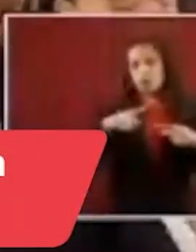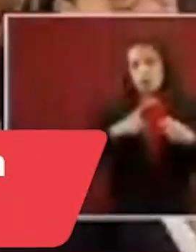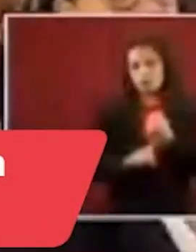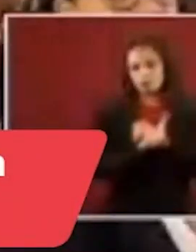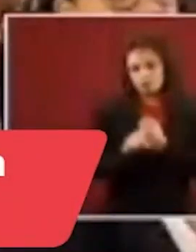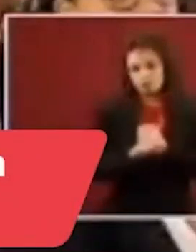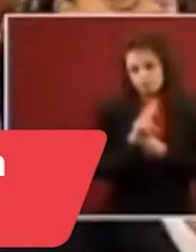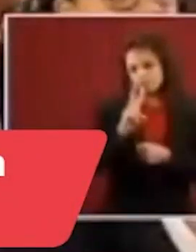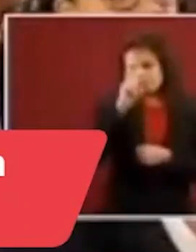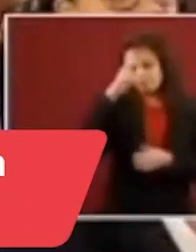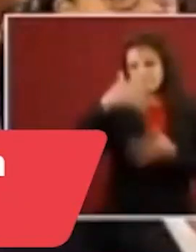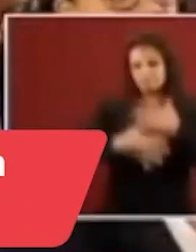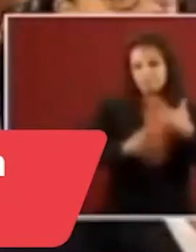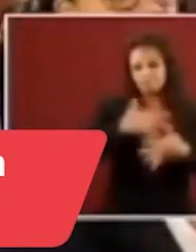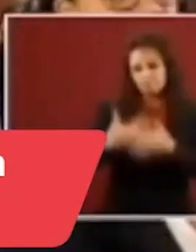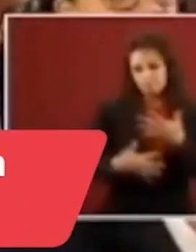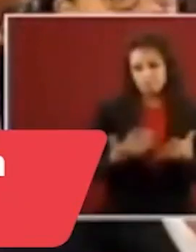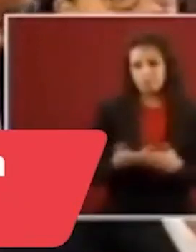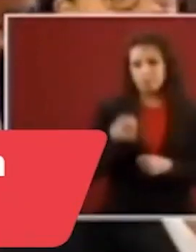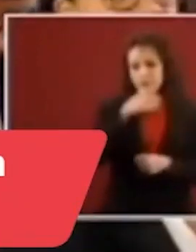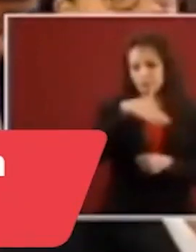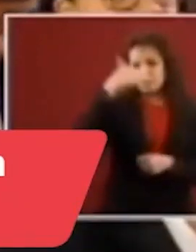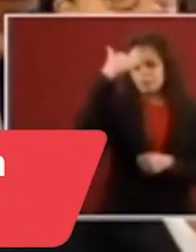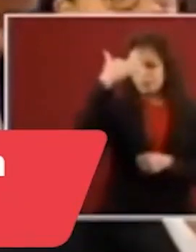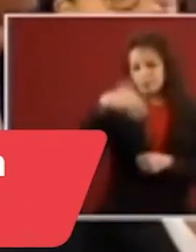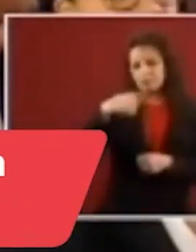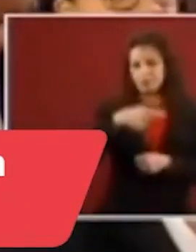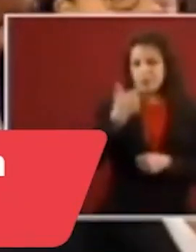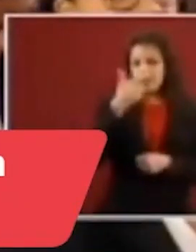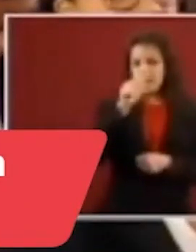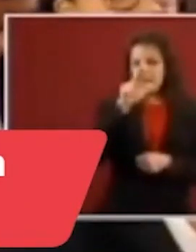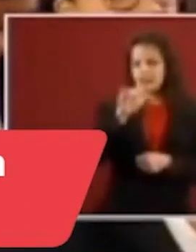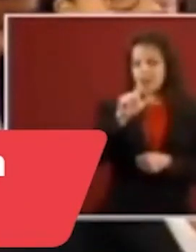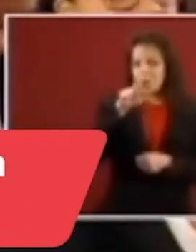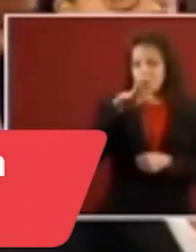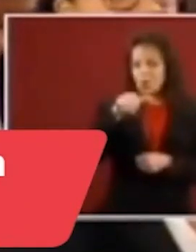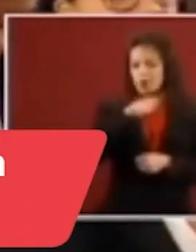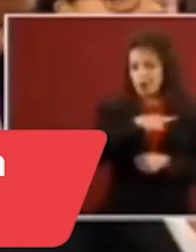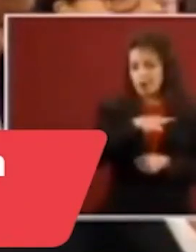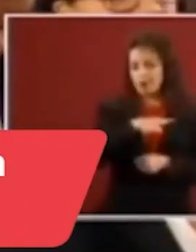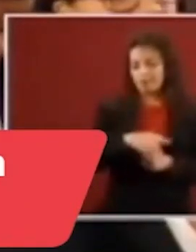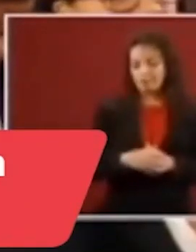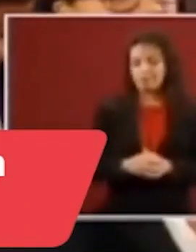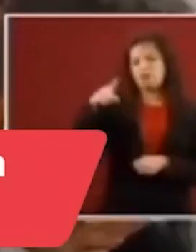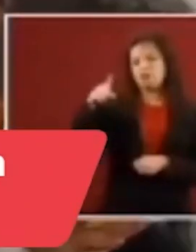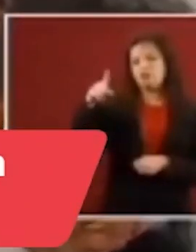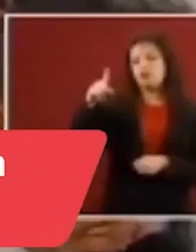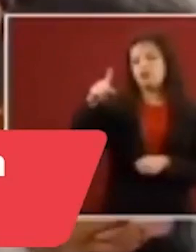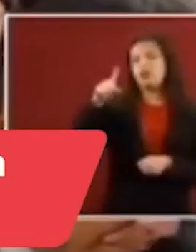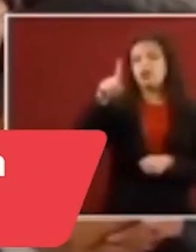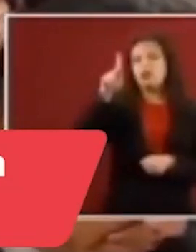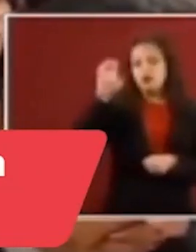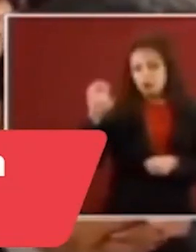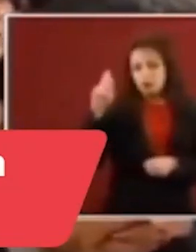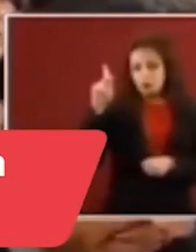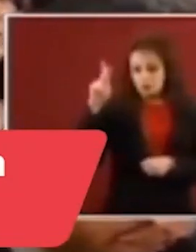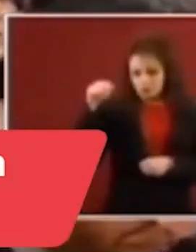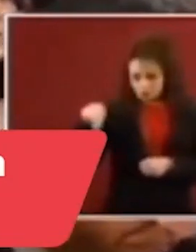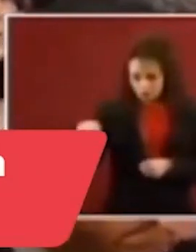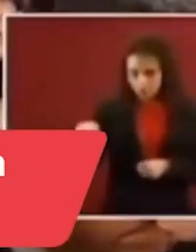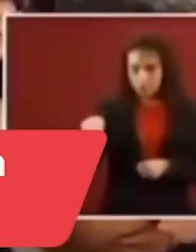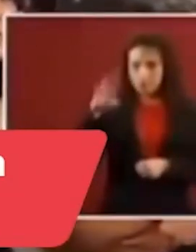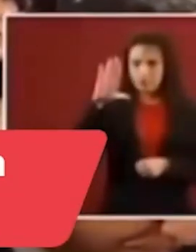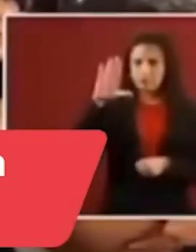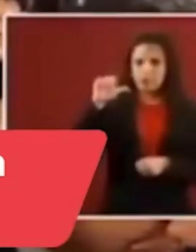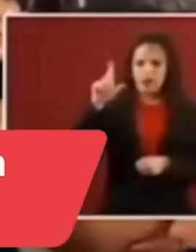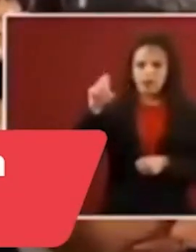indiferentes. Hay que retomar este concepto gramsciano, pero también de los Flores Magón. Hay que tener una empatía, una